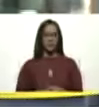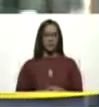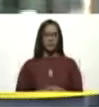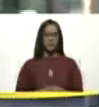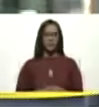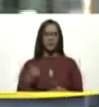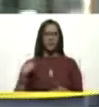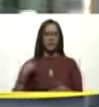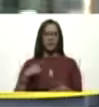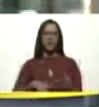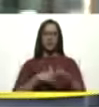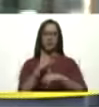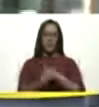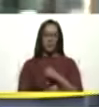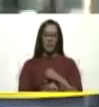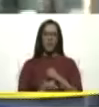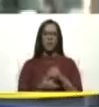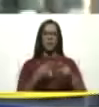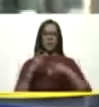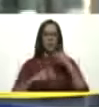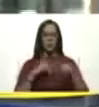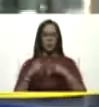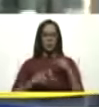tener los planes productivos